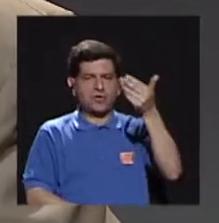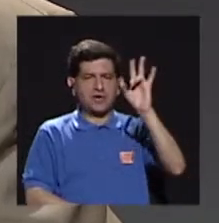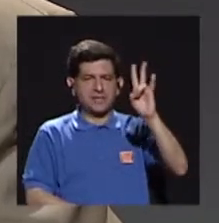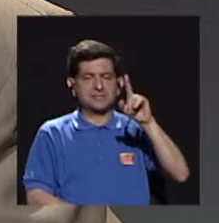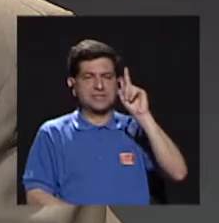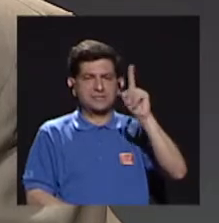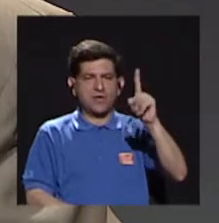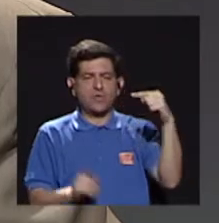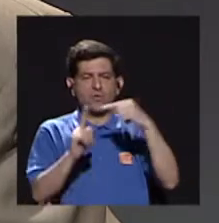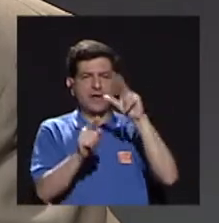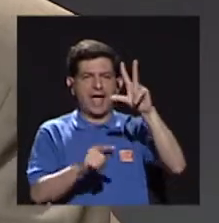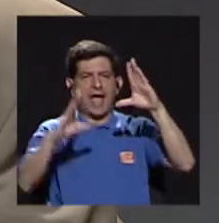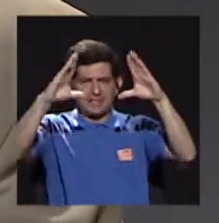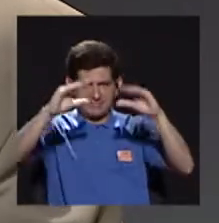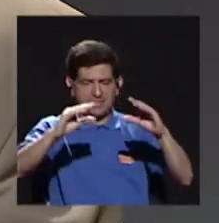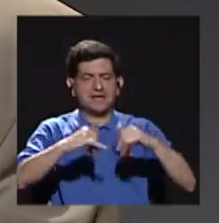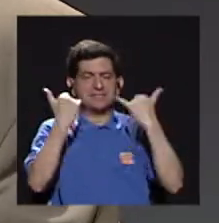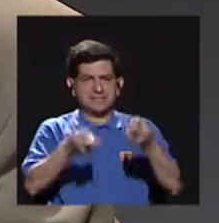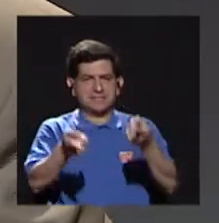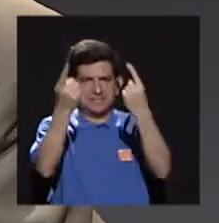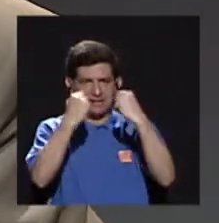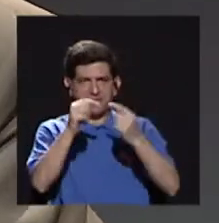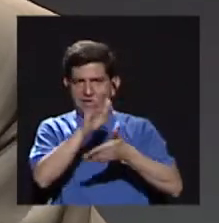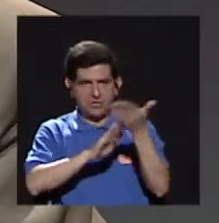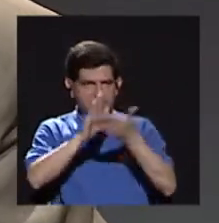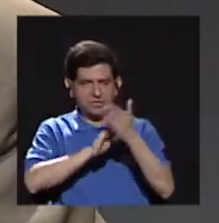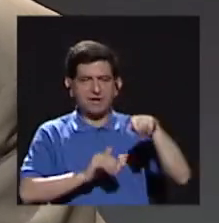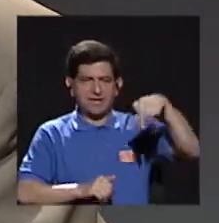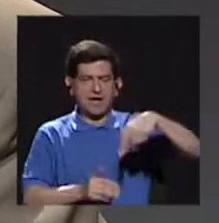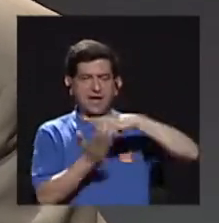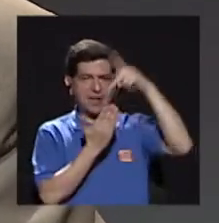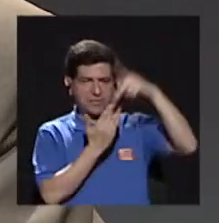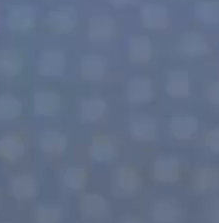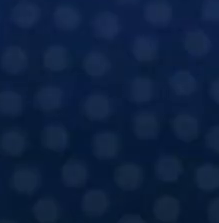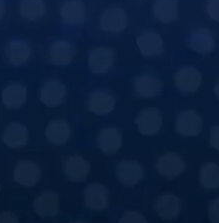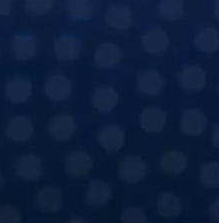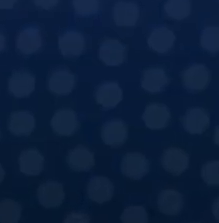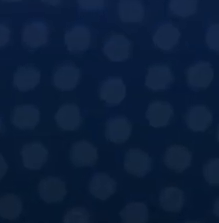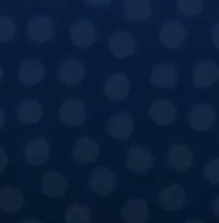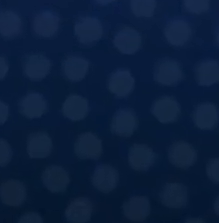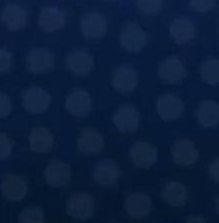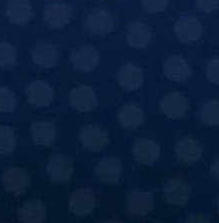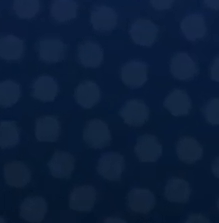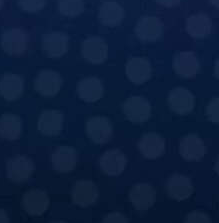de una a tres de la tarde ya volvemos no se vaya aquí en su programa desayunos